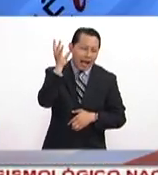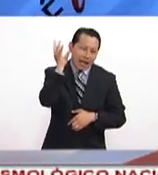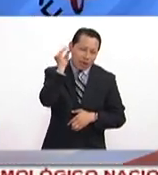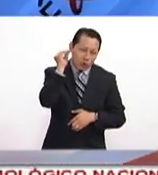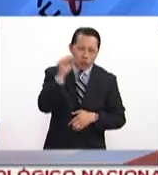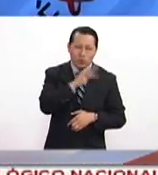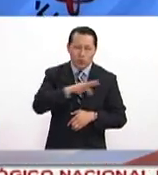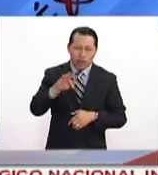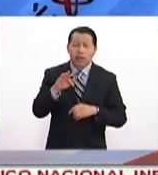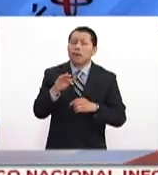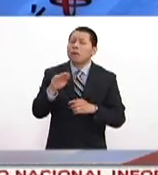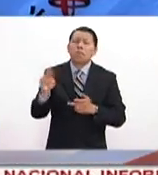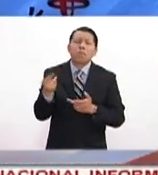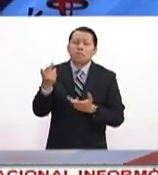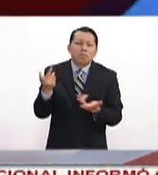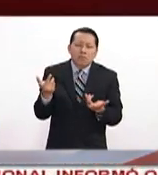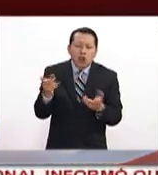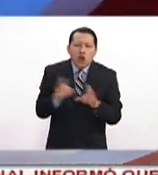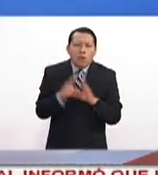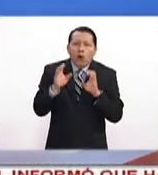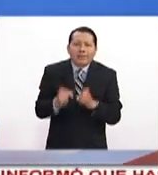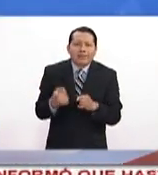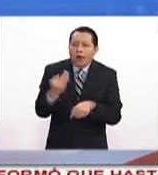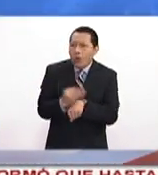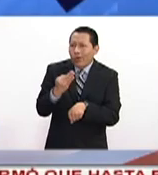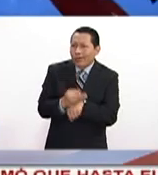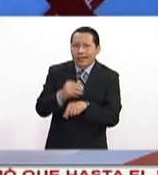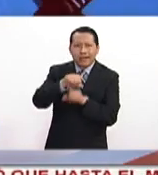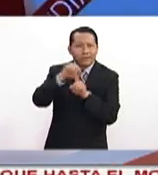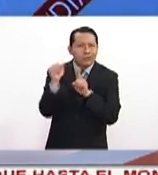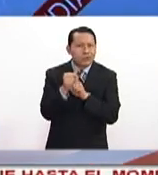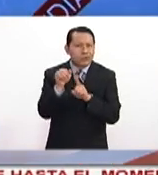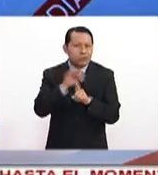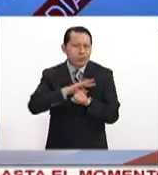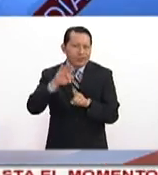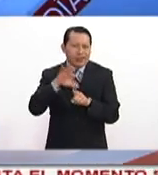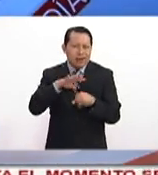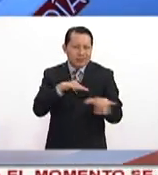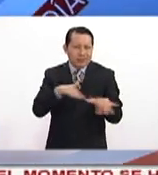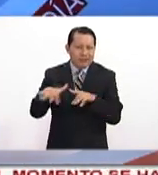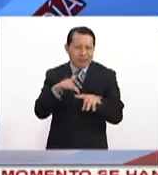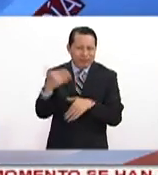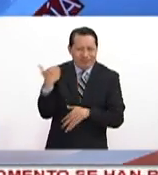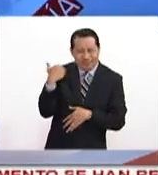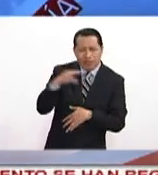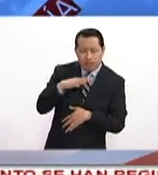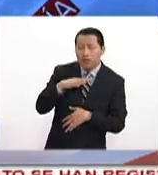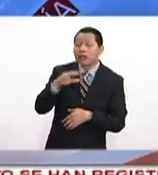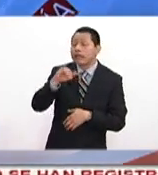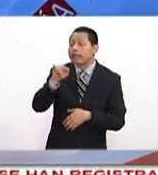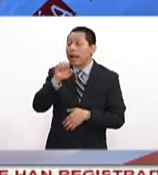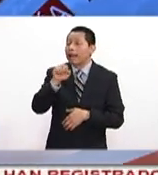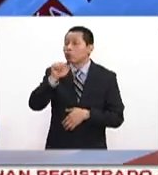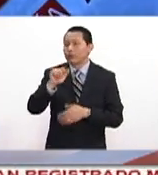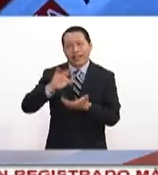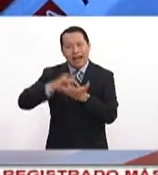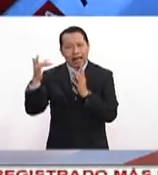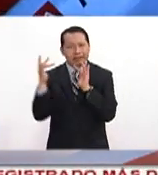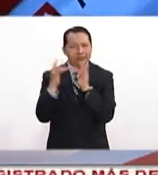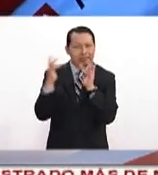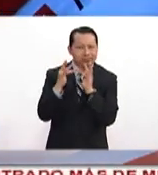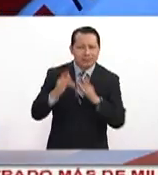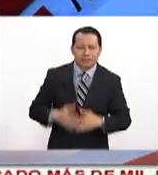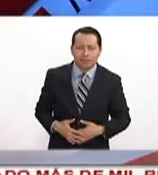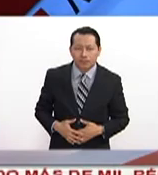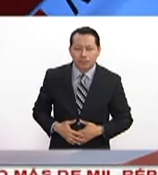diga cómo está la situación esta mañana de lunes tras el sismo de hace unos días. Jesús, muy buenos días, gracias por estar con nosotros nuevamente en México al